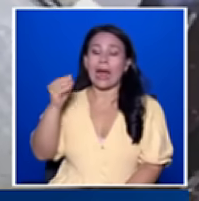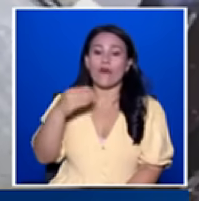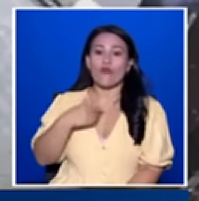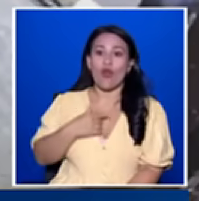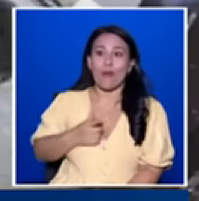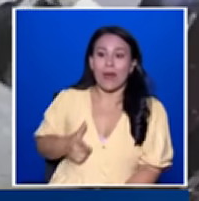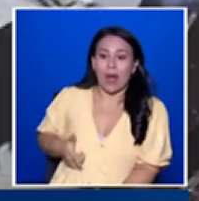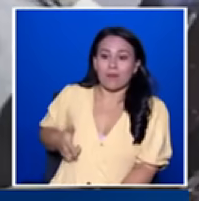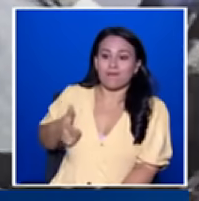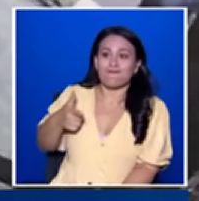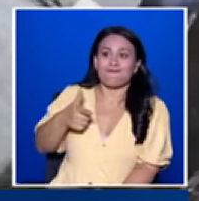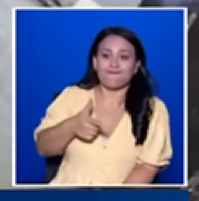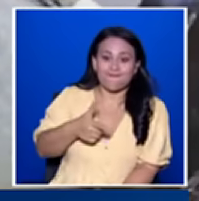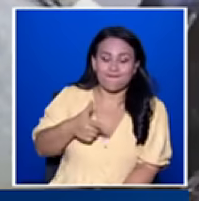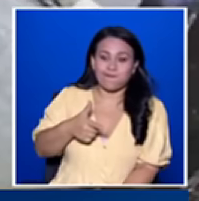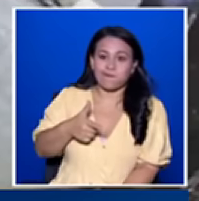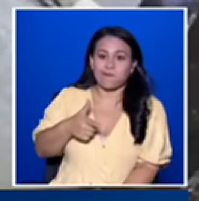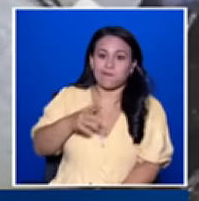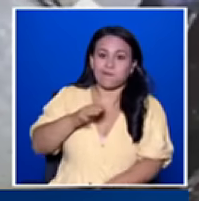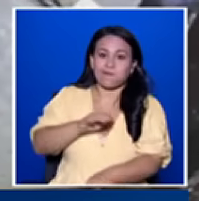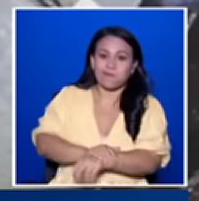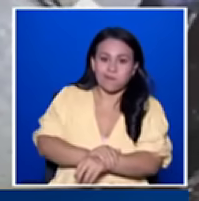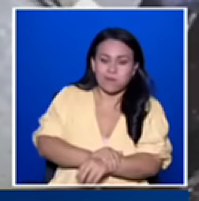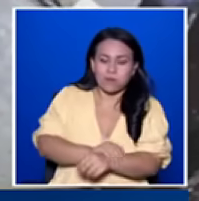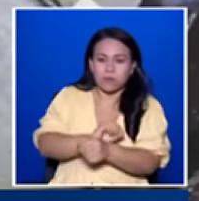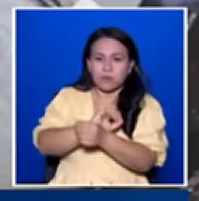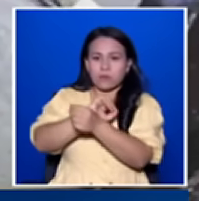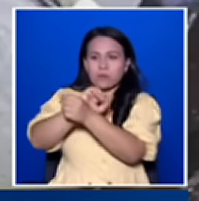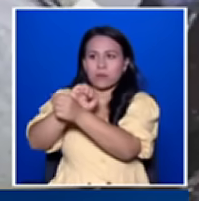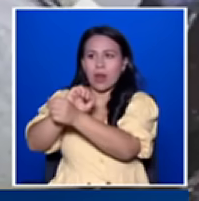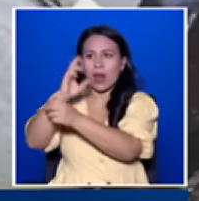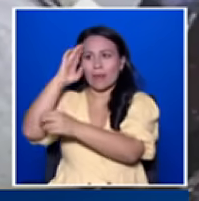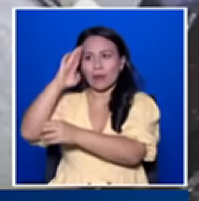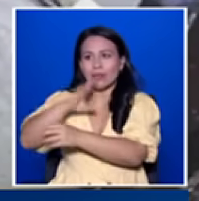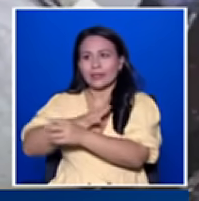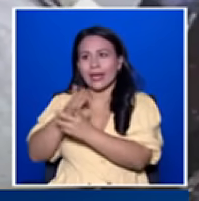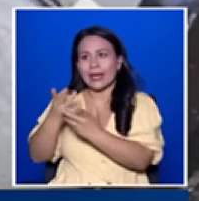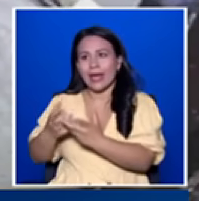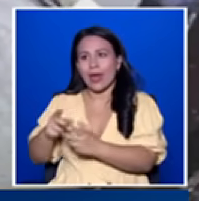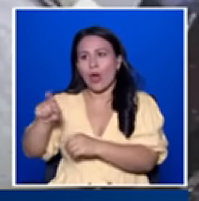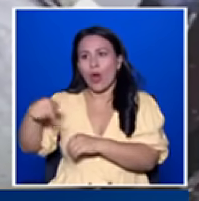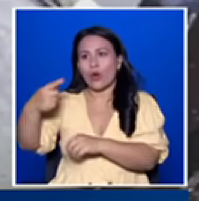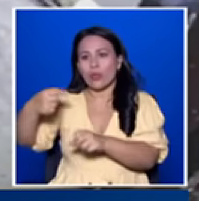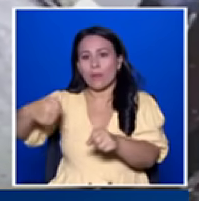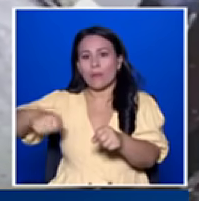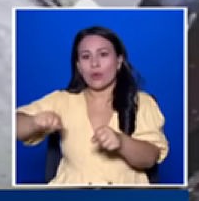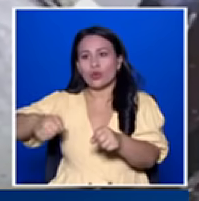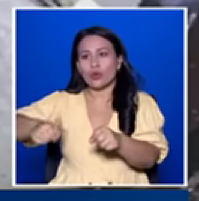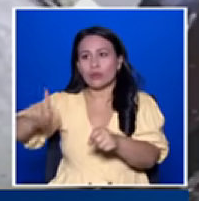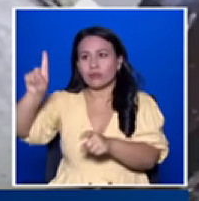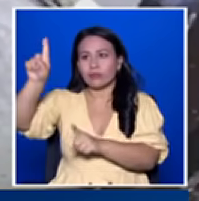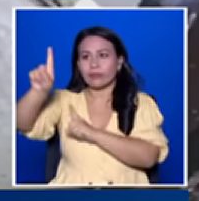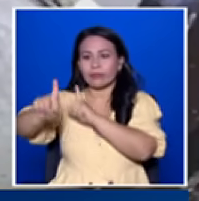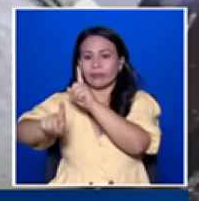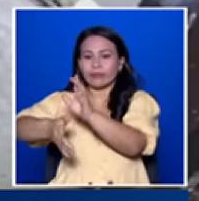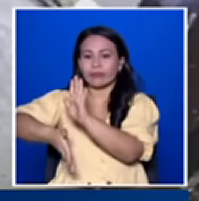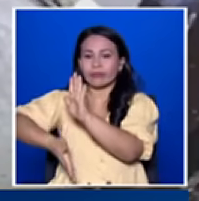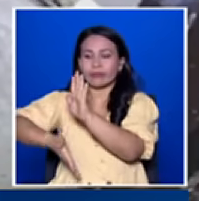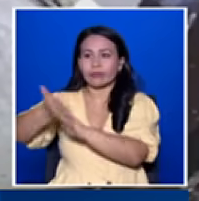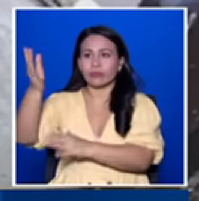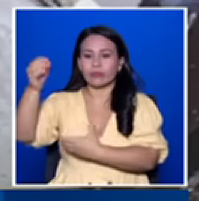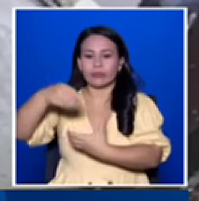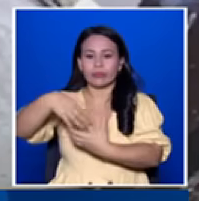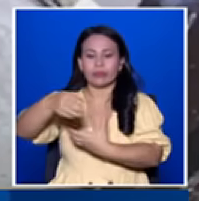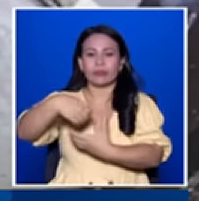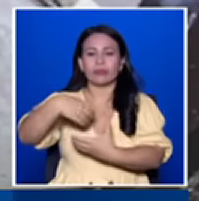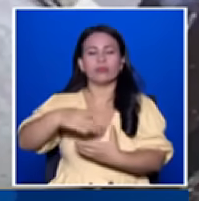poder retenerlos y luego entregarlos a la policía. No lo lograron. Ahí vemos una tercera persona, un hombre que está a bordo de una